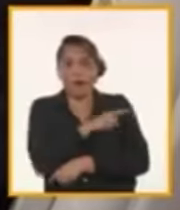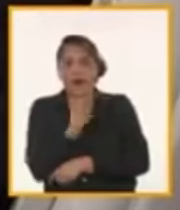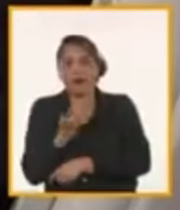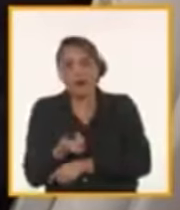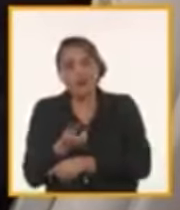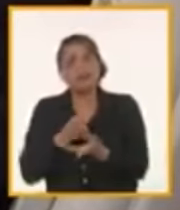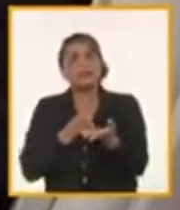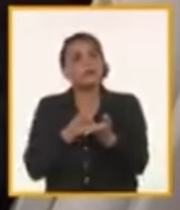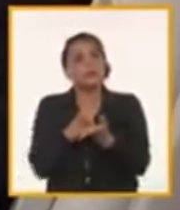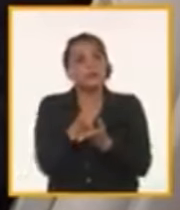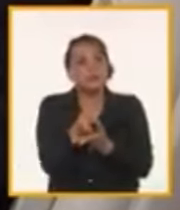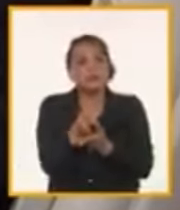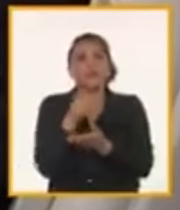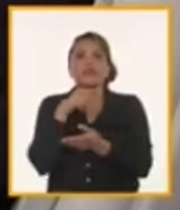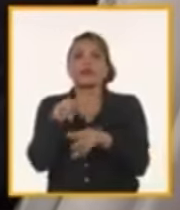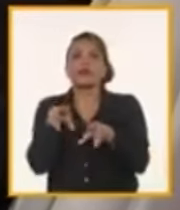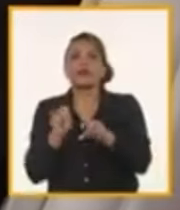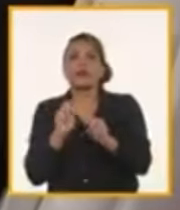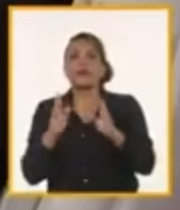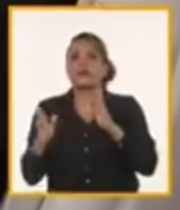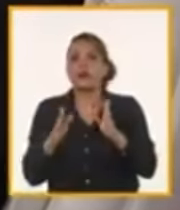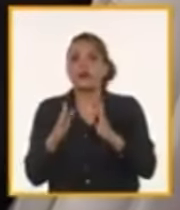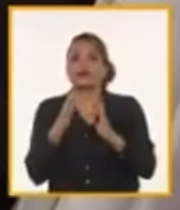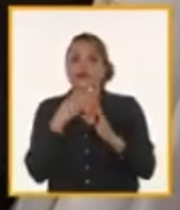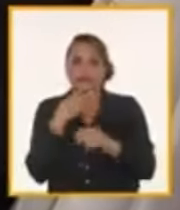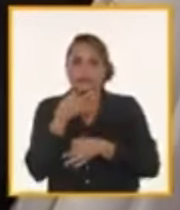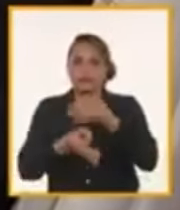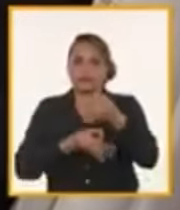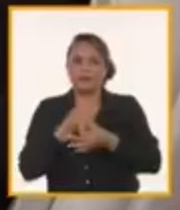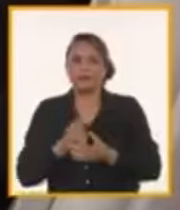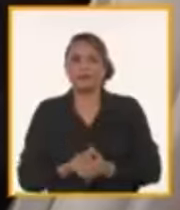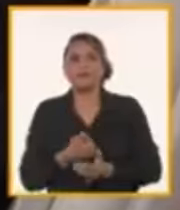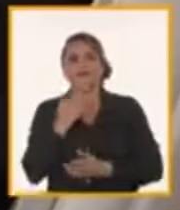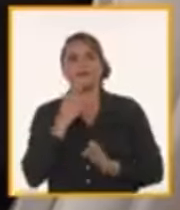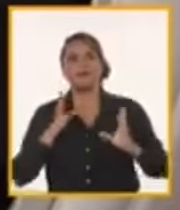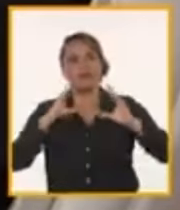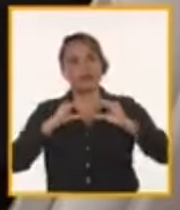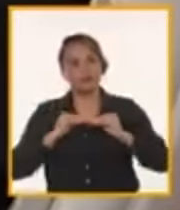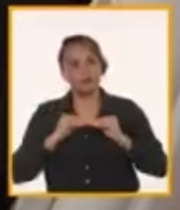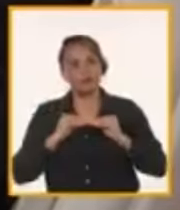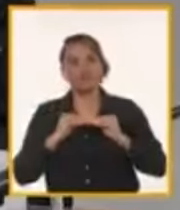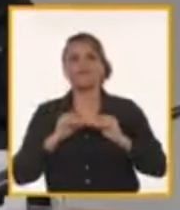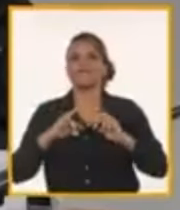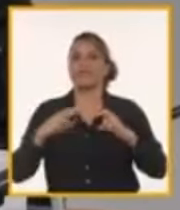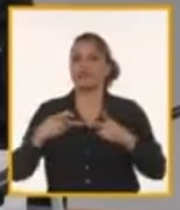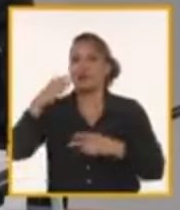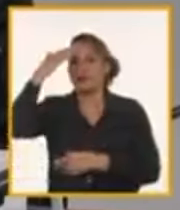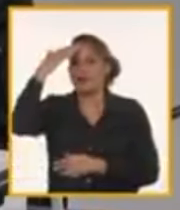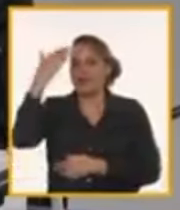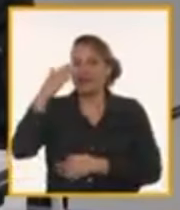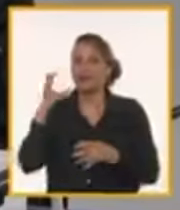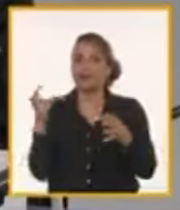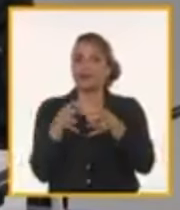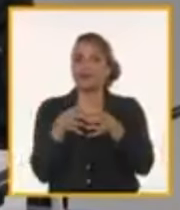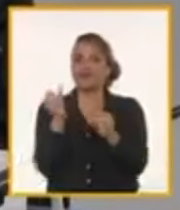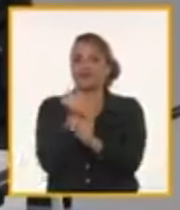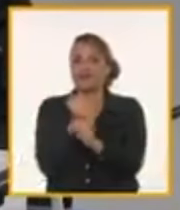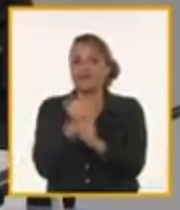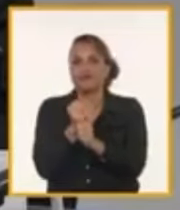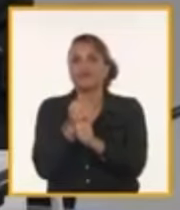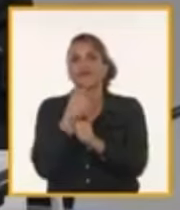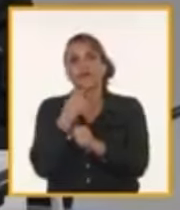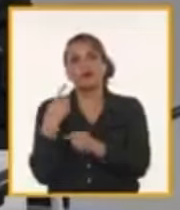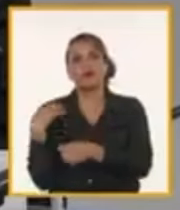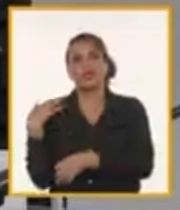siguen en este nuevo periodo electivo Bueno muy buenas noches Randy una vez más te agradecemos a ti y a tu equipo de trabajo por la posibilidad que nos